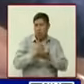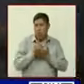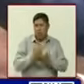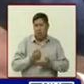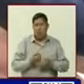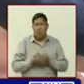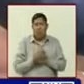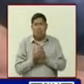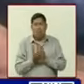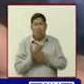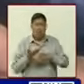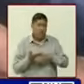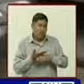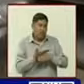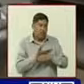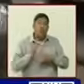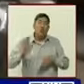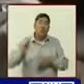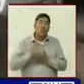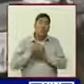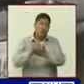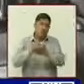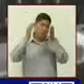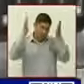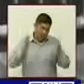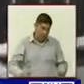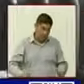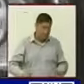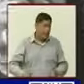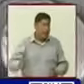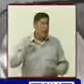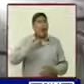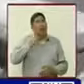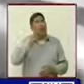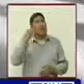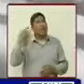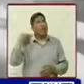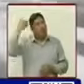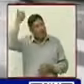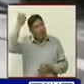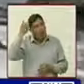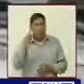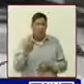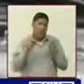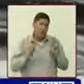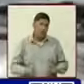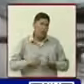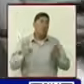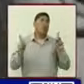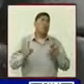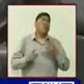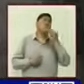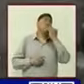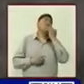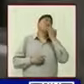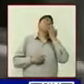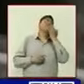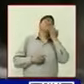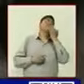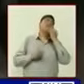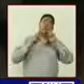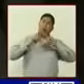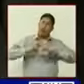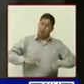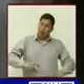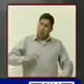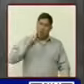hizo todo esto creo que es el ayudante. Según... mi jefa vio solamente una persona, pero ahorita viendo las